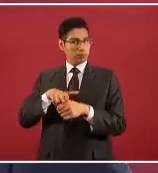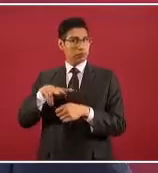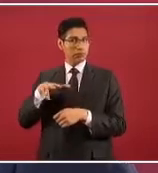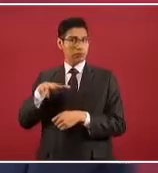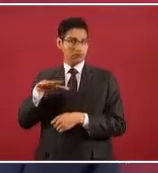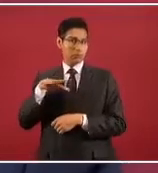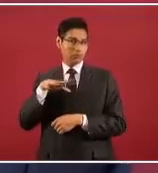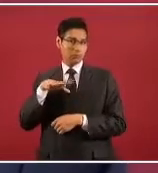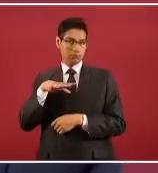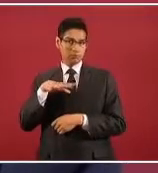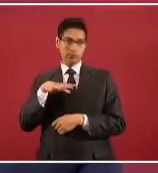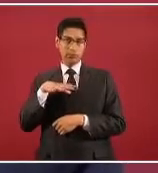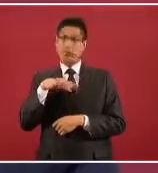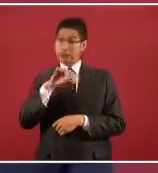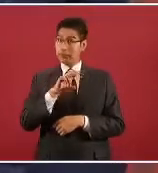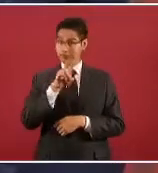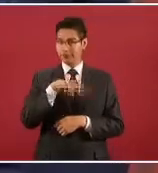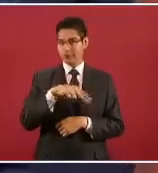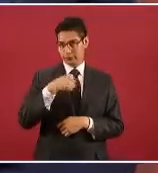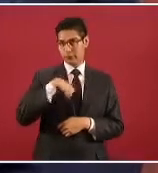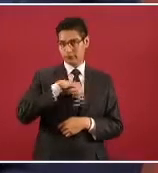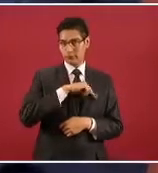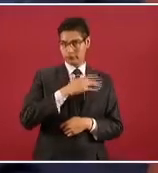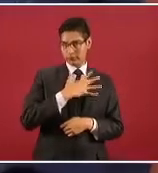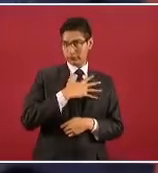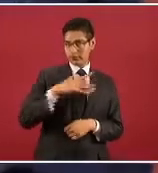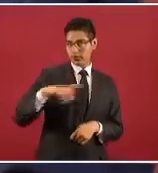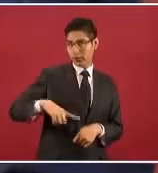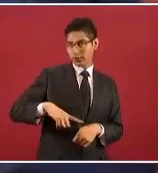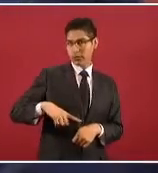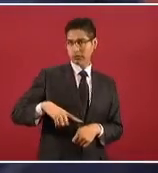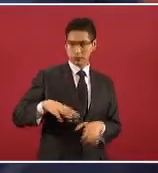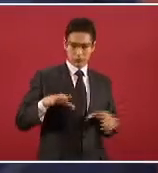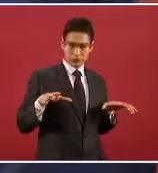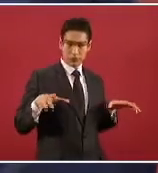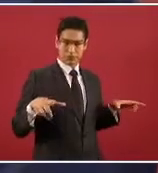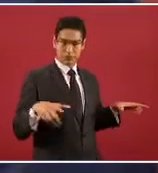público. Nos estamos preparando para que el sector público,